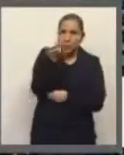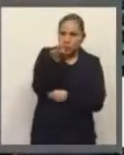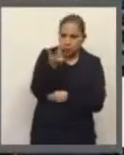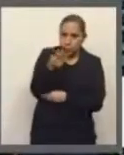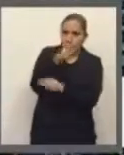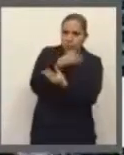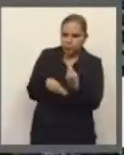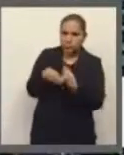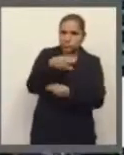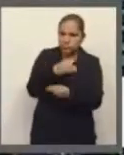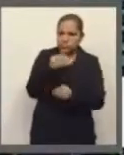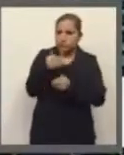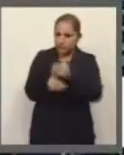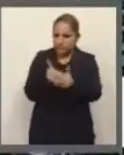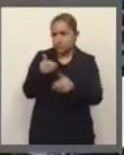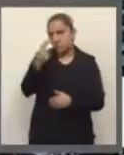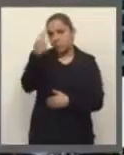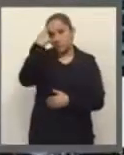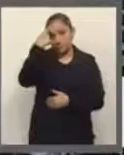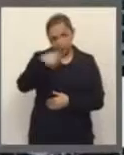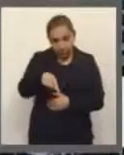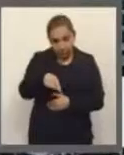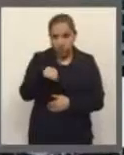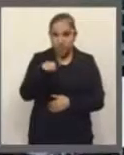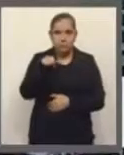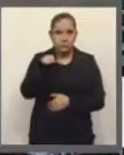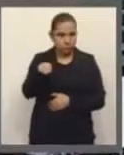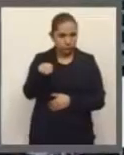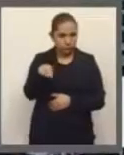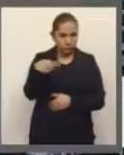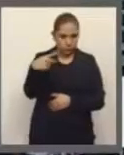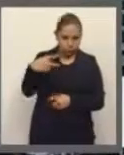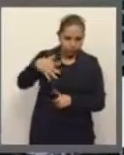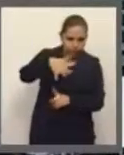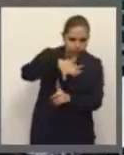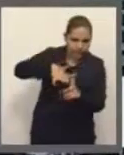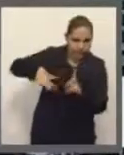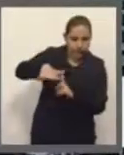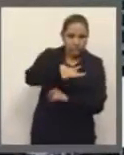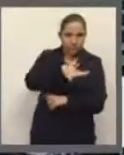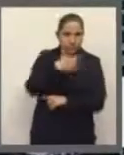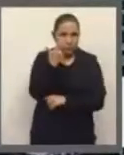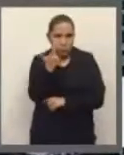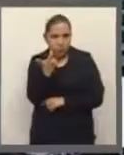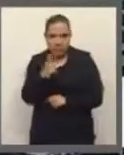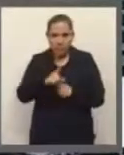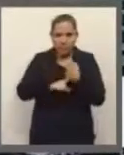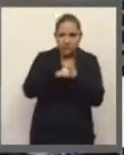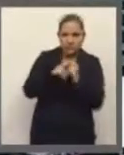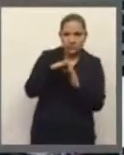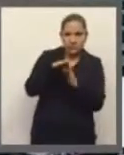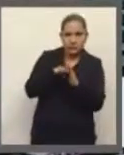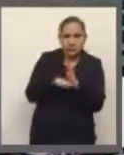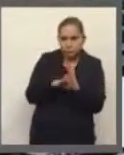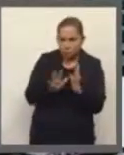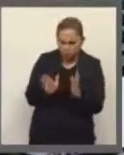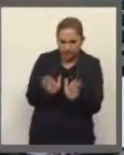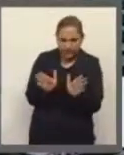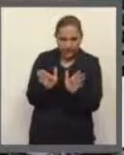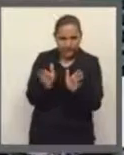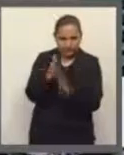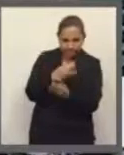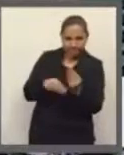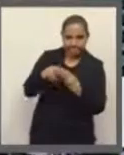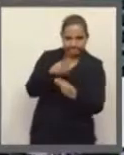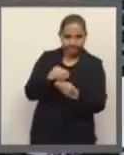el objetivo de impulsar la economía regional. Es por esto que